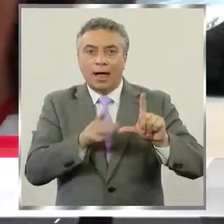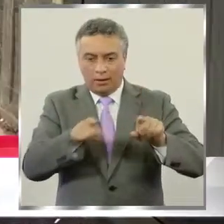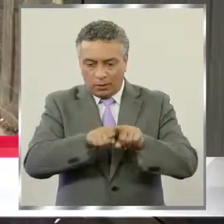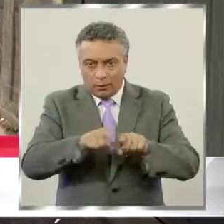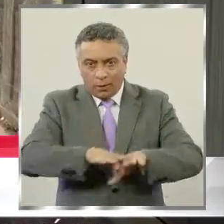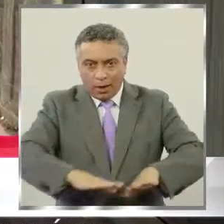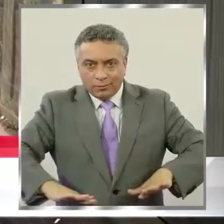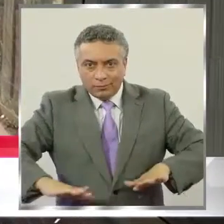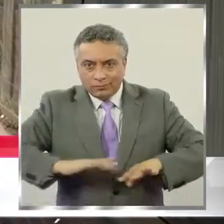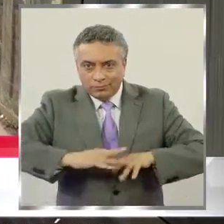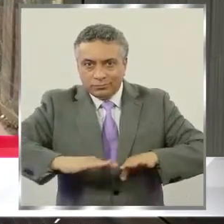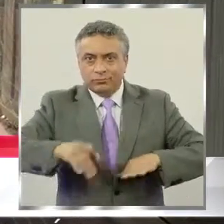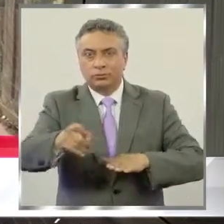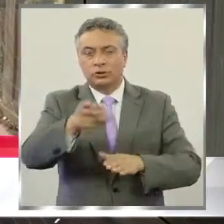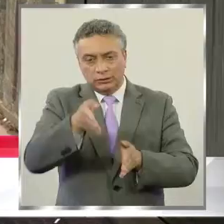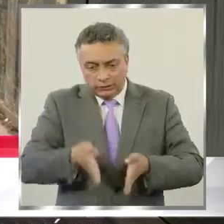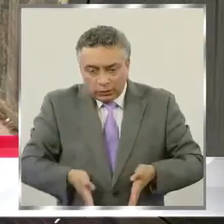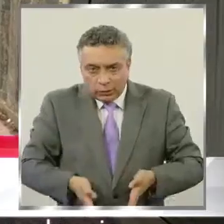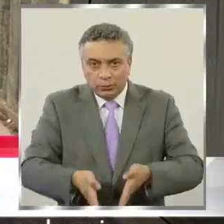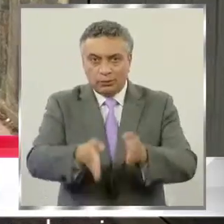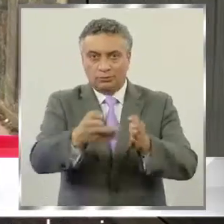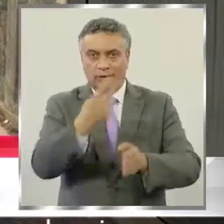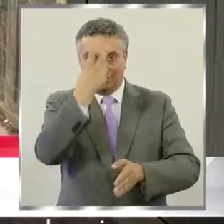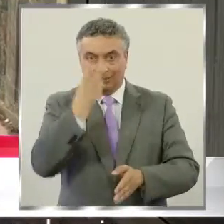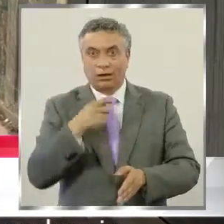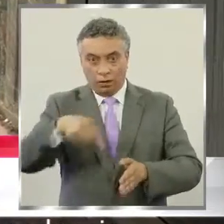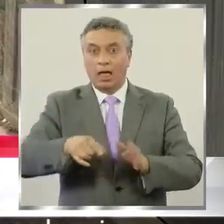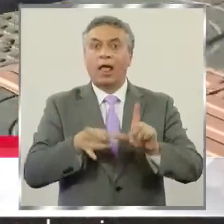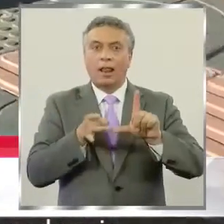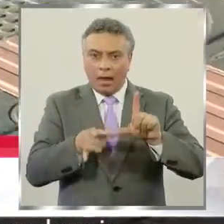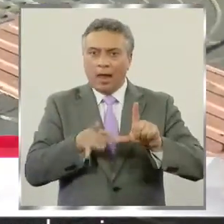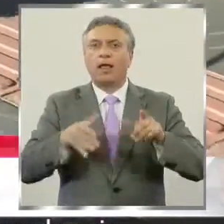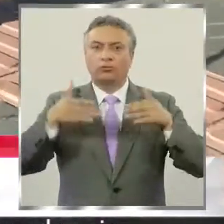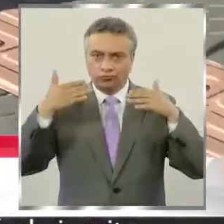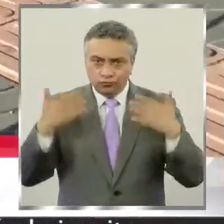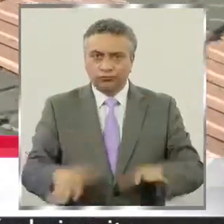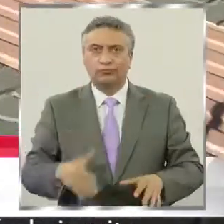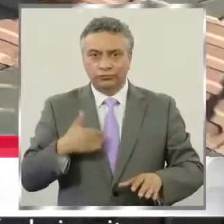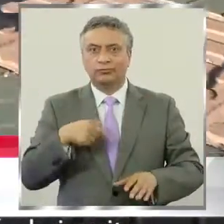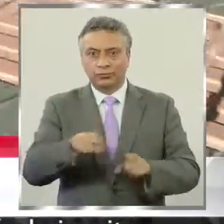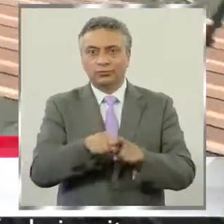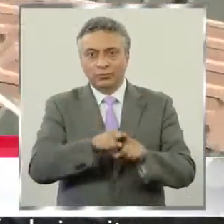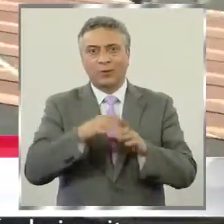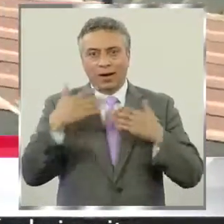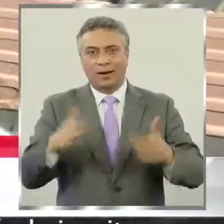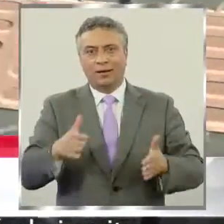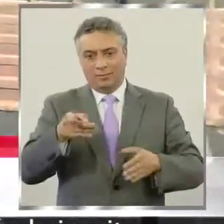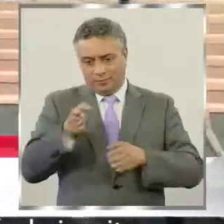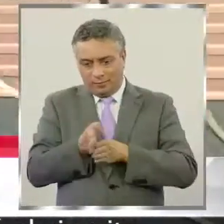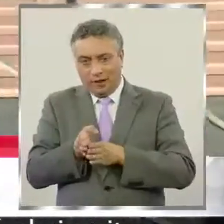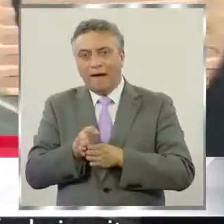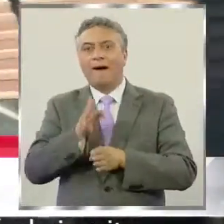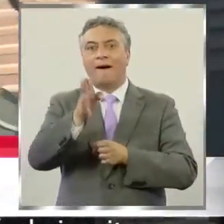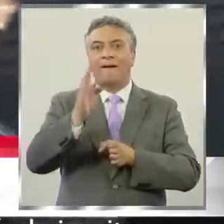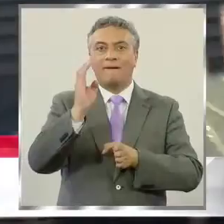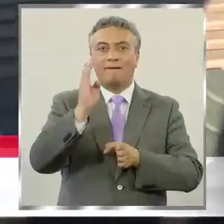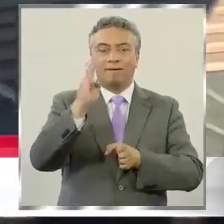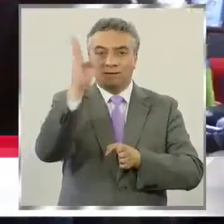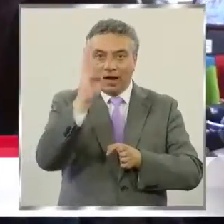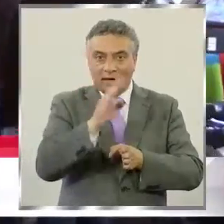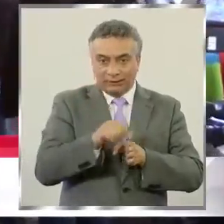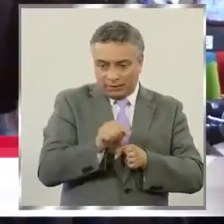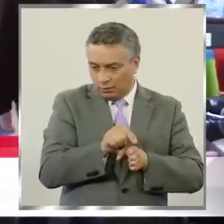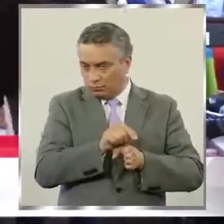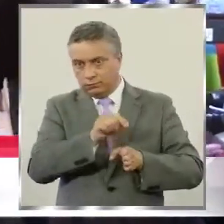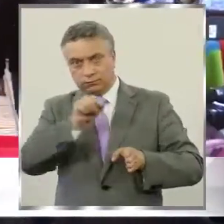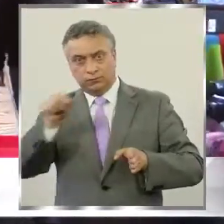las veredas, los circuitos para ciegos, que acá en Linares ya los tenemos, Independencia, desde Brasil hasta El Líder, está el circuito para